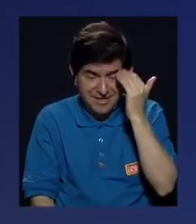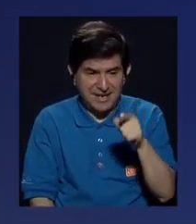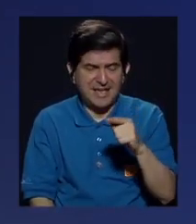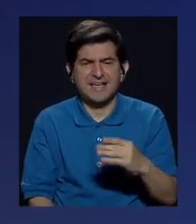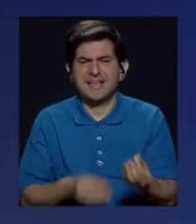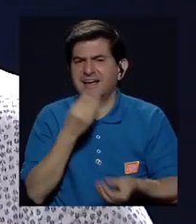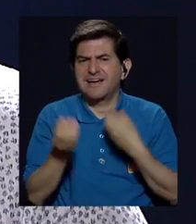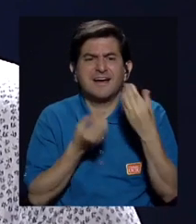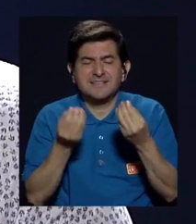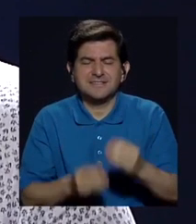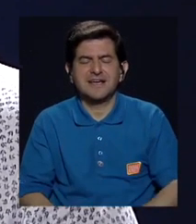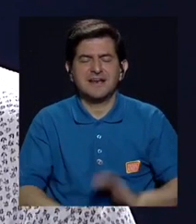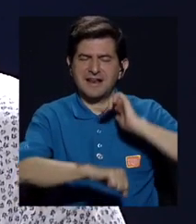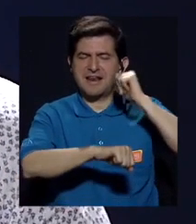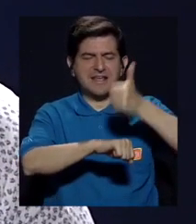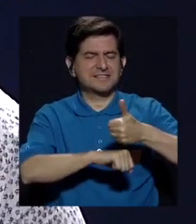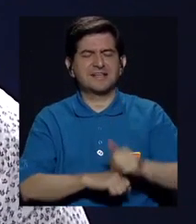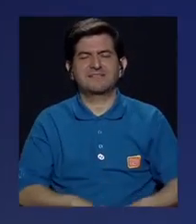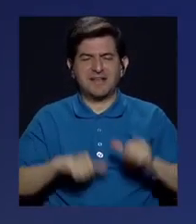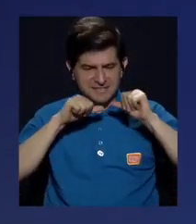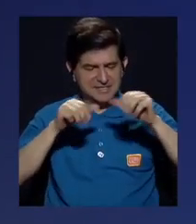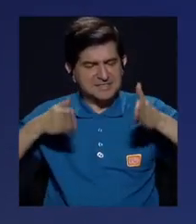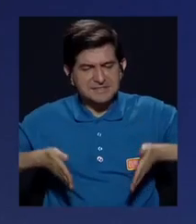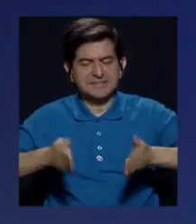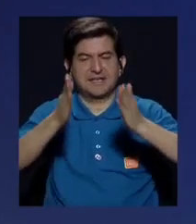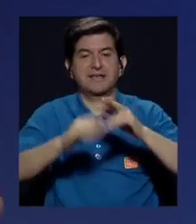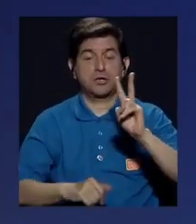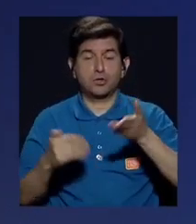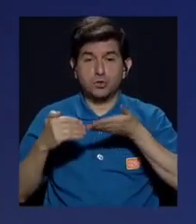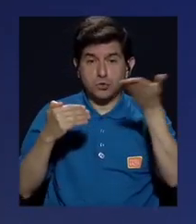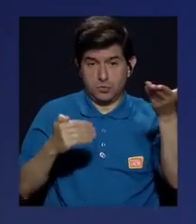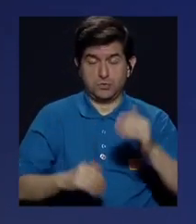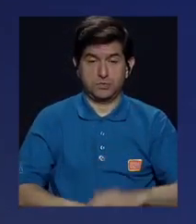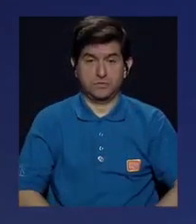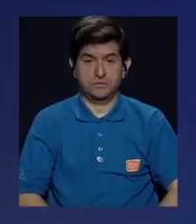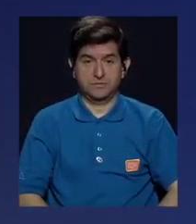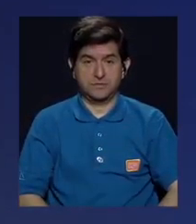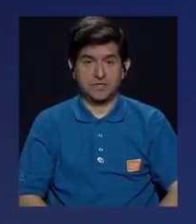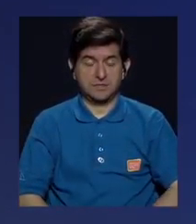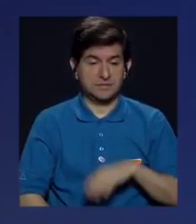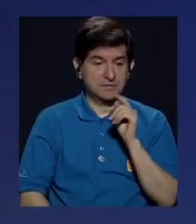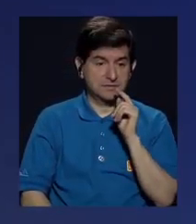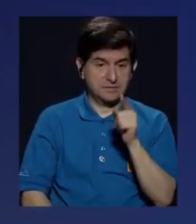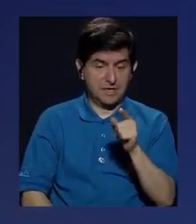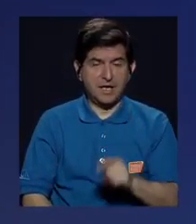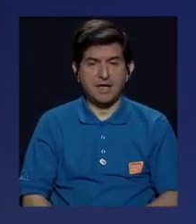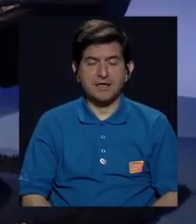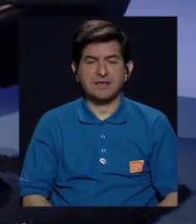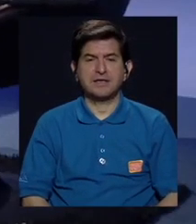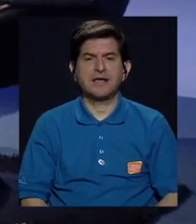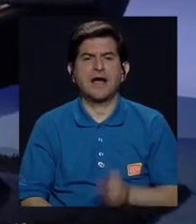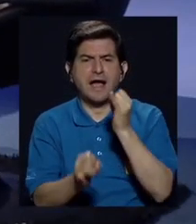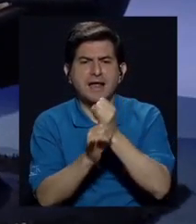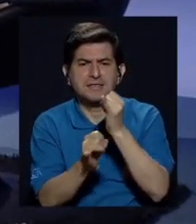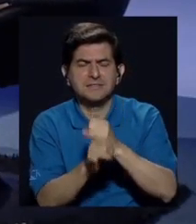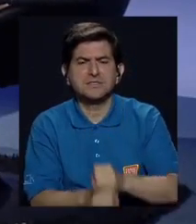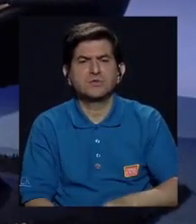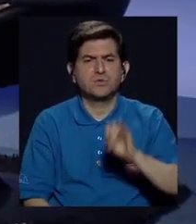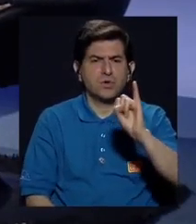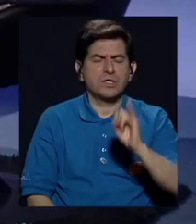ya la define y la hace perseguir ese camino. Dos cosas, ¿cómo fue su llegada al Interlochen? Uno, y